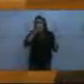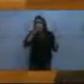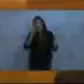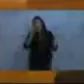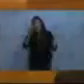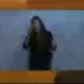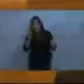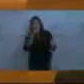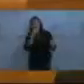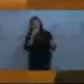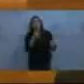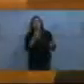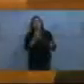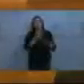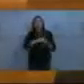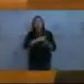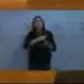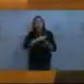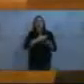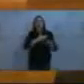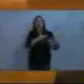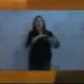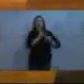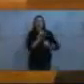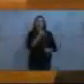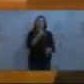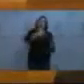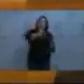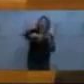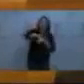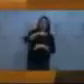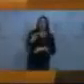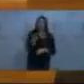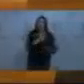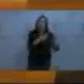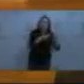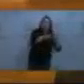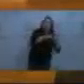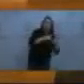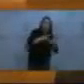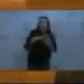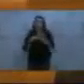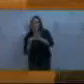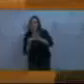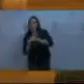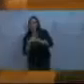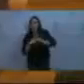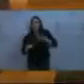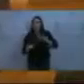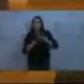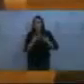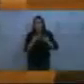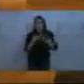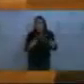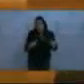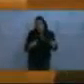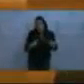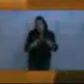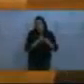para envolver la respuesta. Cuando me dice que hay diferencia entre plaza y puesto, pues sí, efectivamente, relación de puestos de